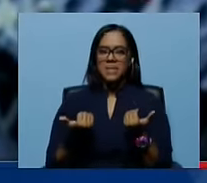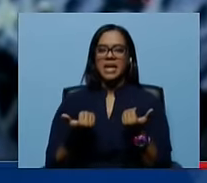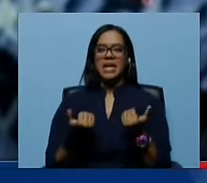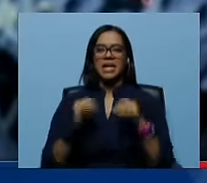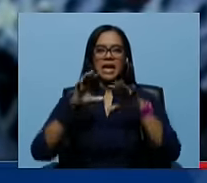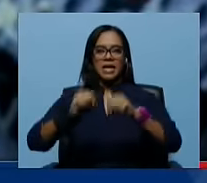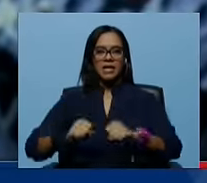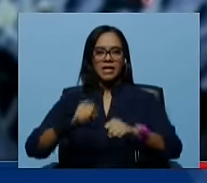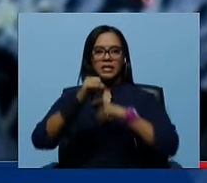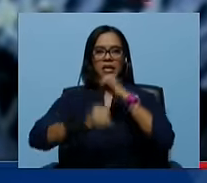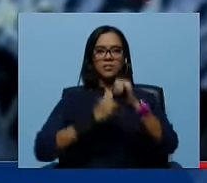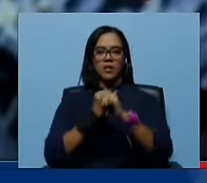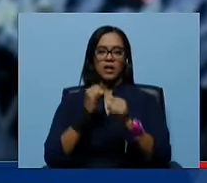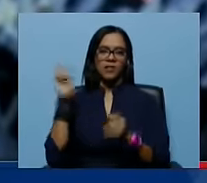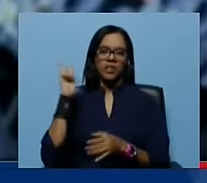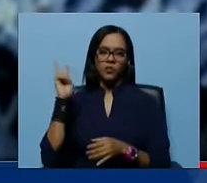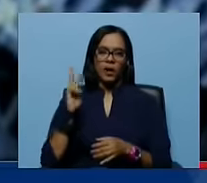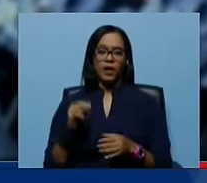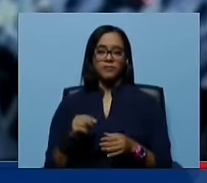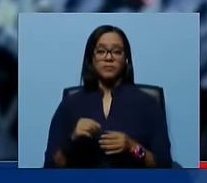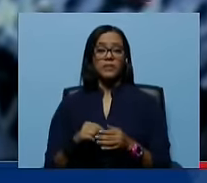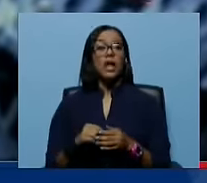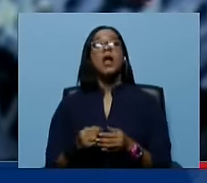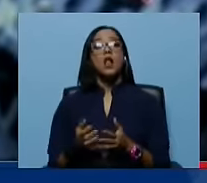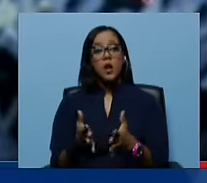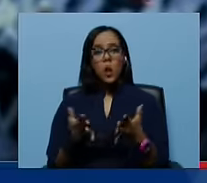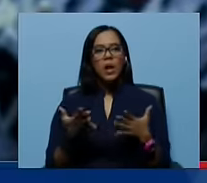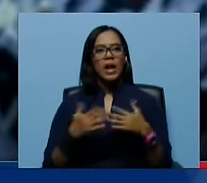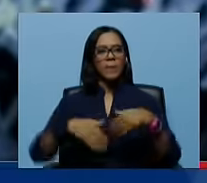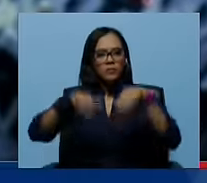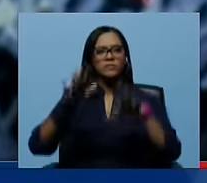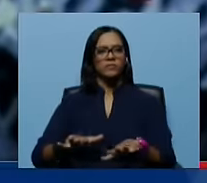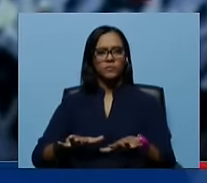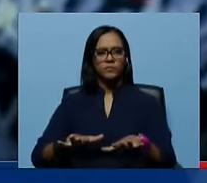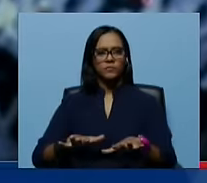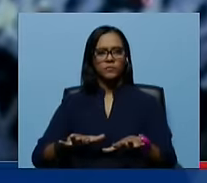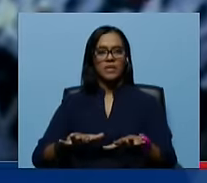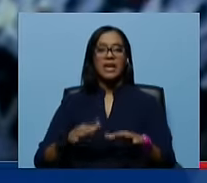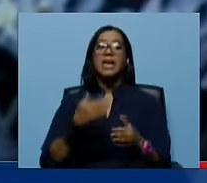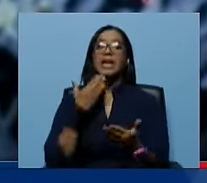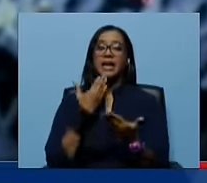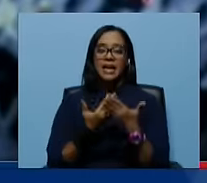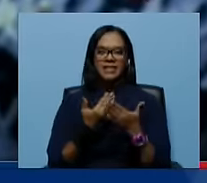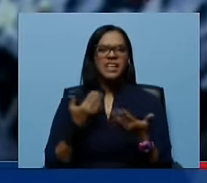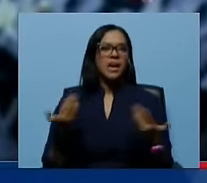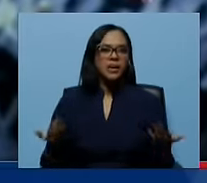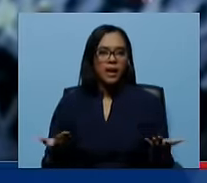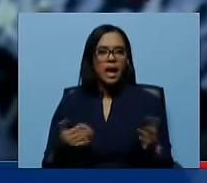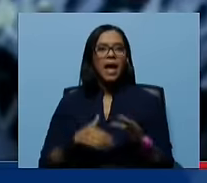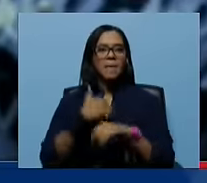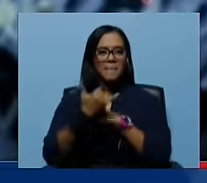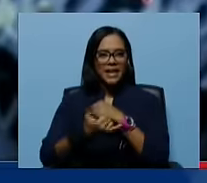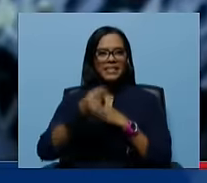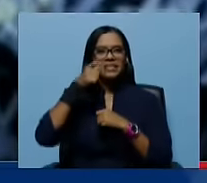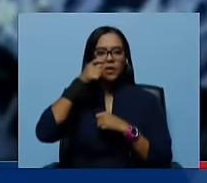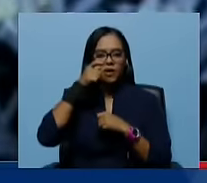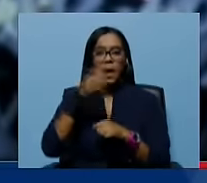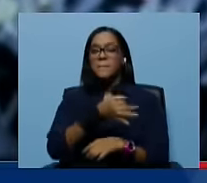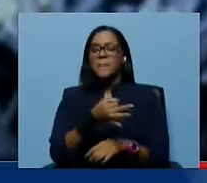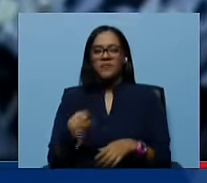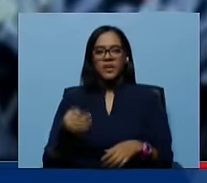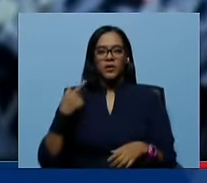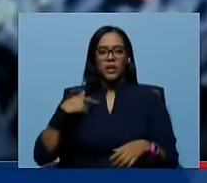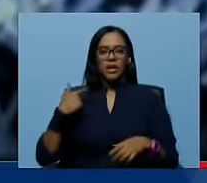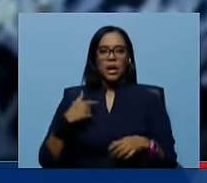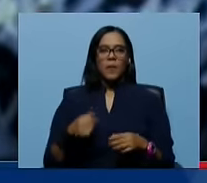sobre Venezuela. Logramos neutralizarlo. ¿Gracias a qué? Al plan de seguridad perfecto que